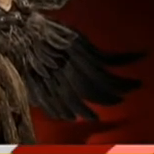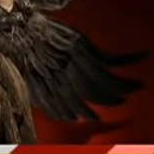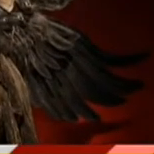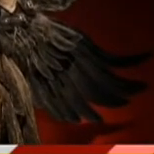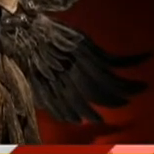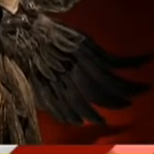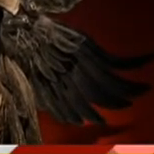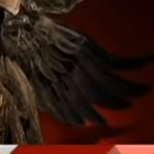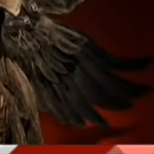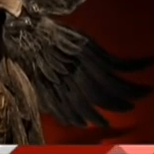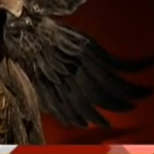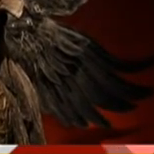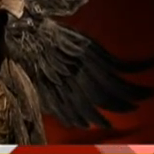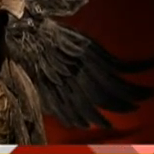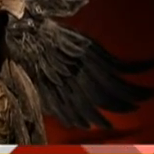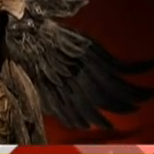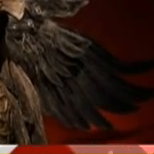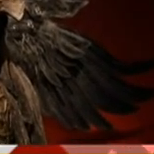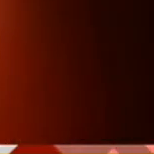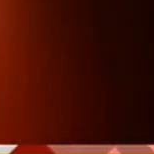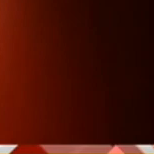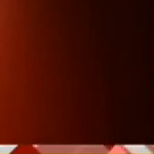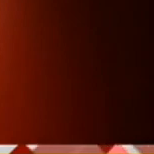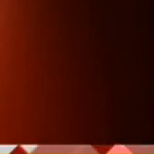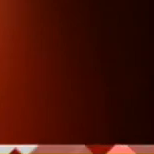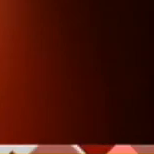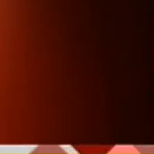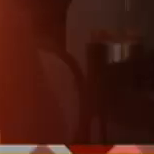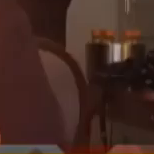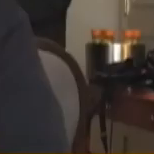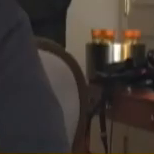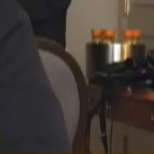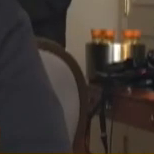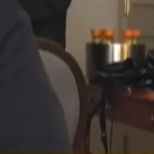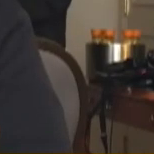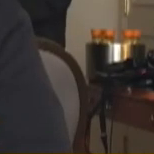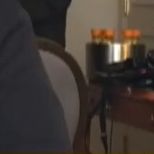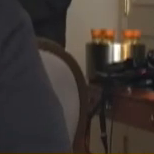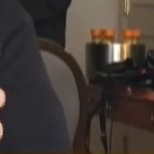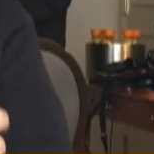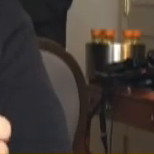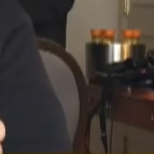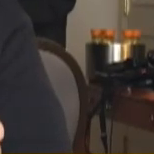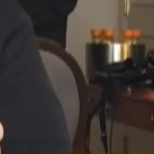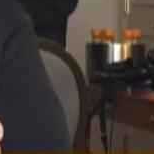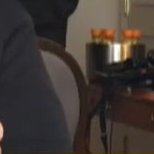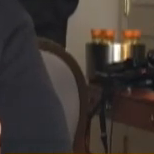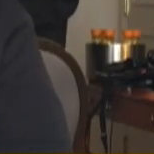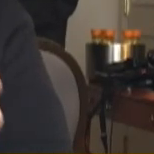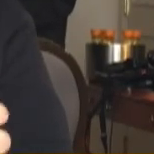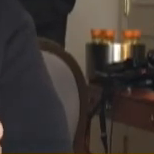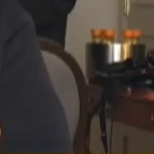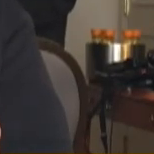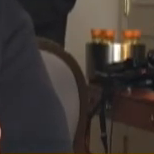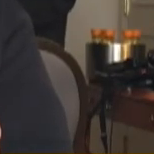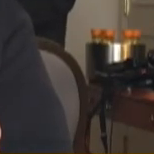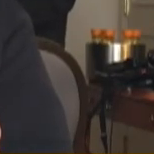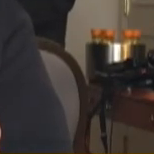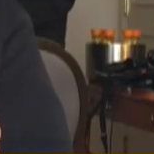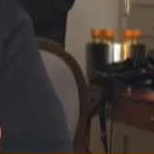que ha realizado varias de sus cintas y donde reside por temporadas. Es una ciudad muy plural,